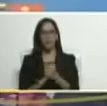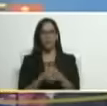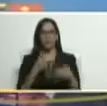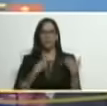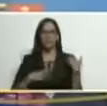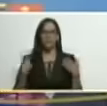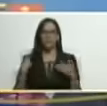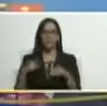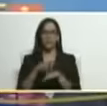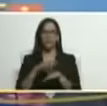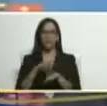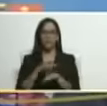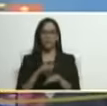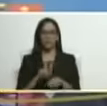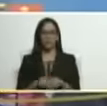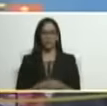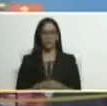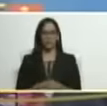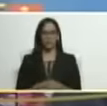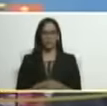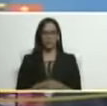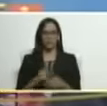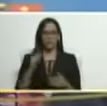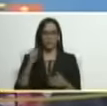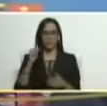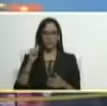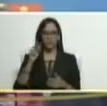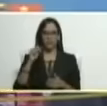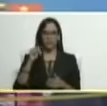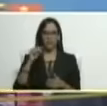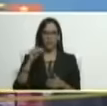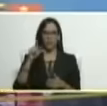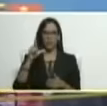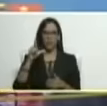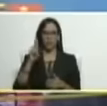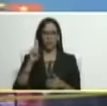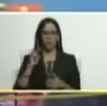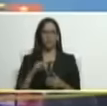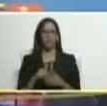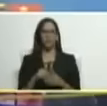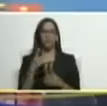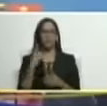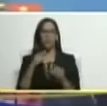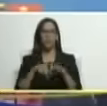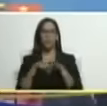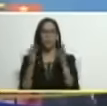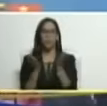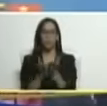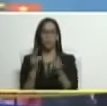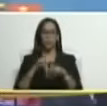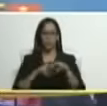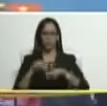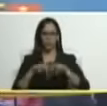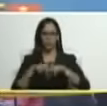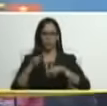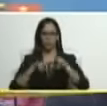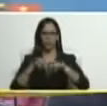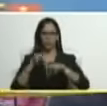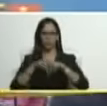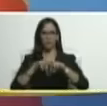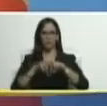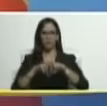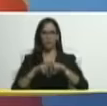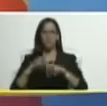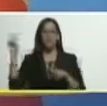viceprimer ministro Tran Lu Quan, un mundo por construir. Vietnam